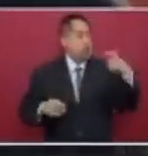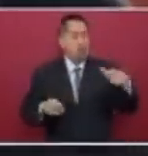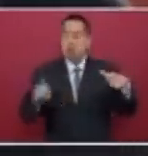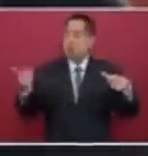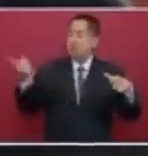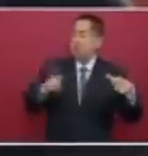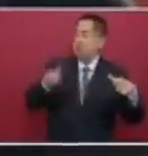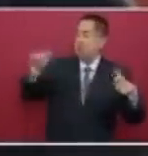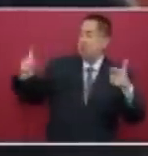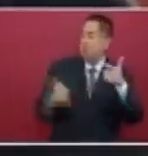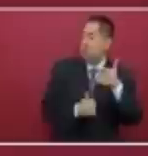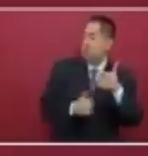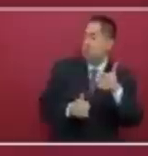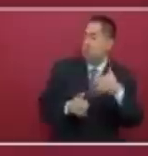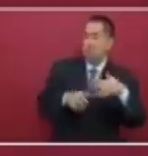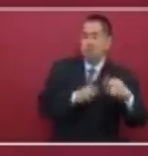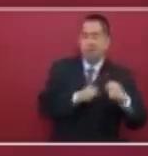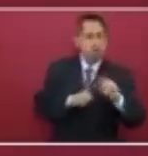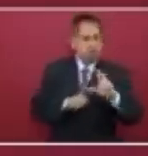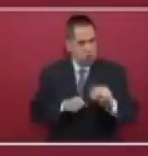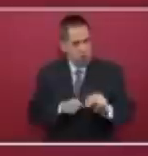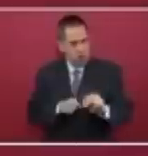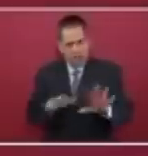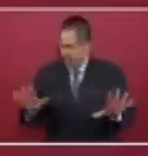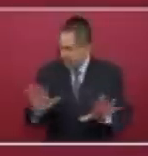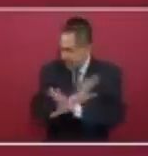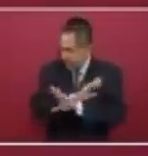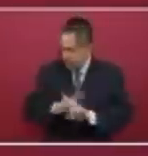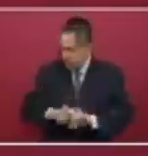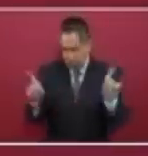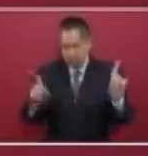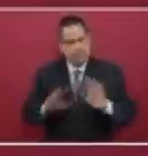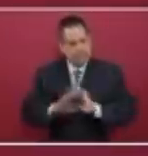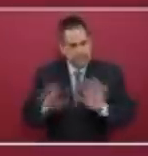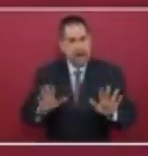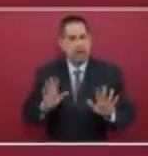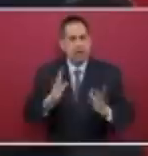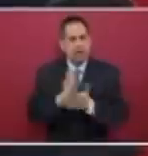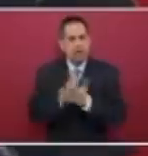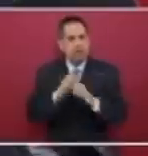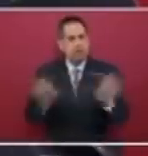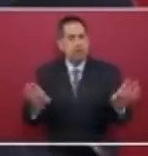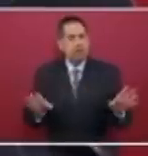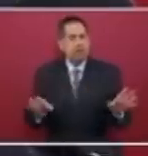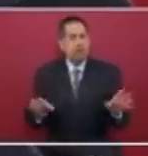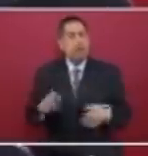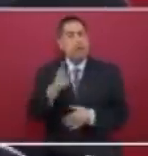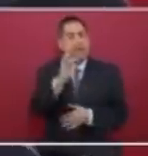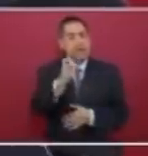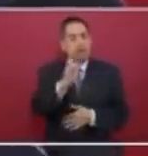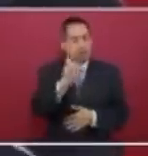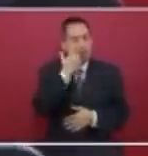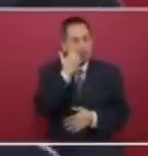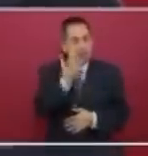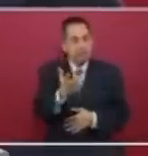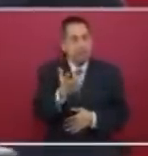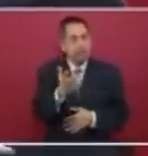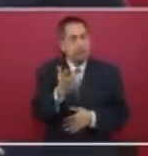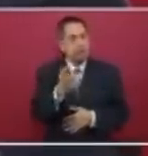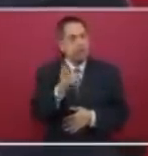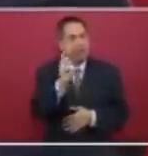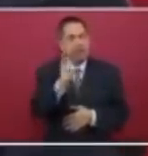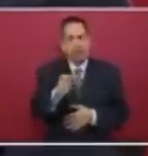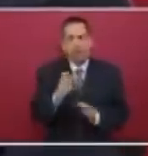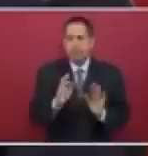rapaz ese es el cambio esa es la transformación entonces eso quiero que no